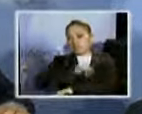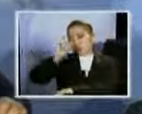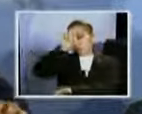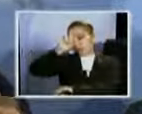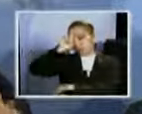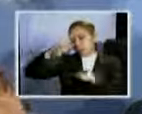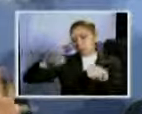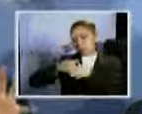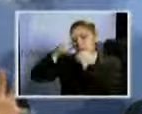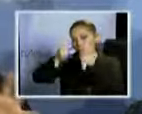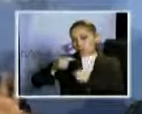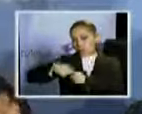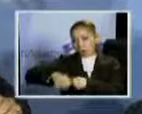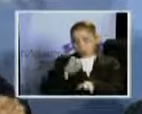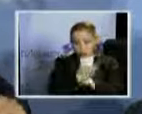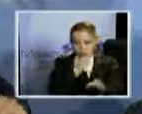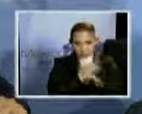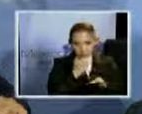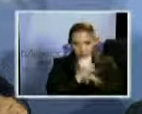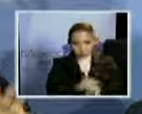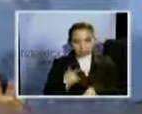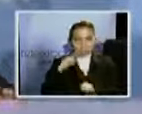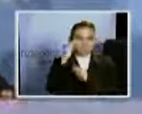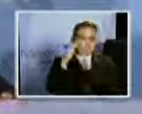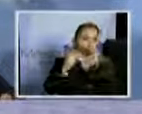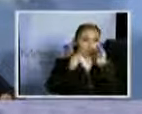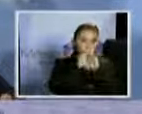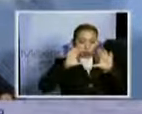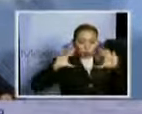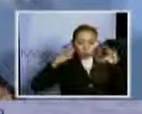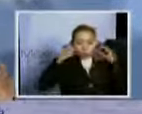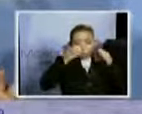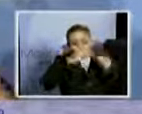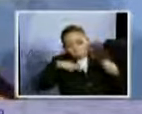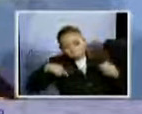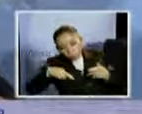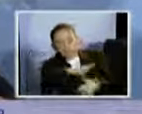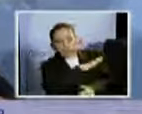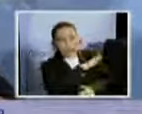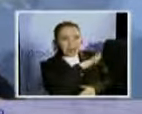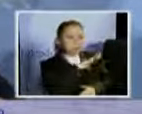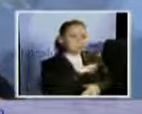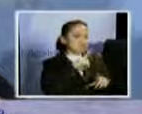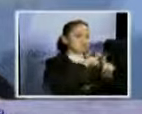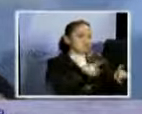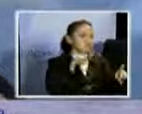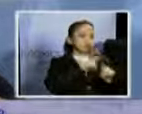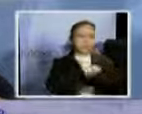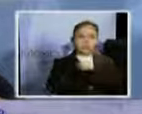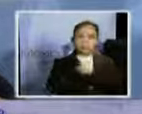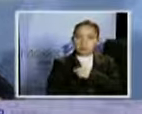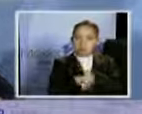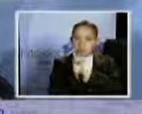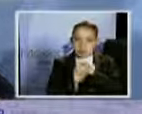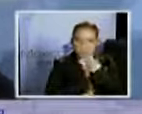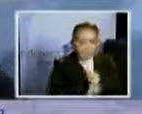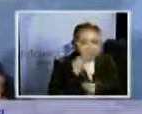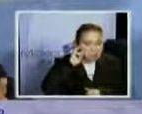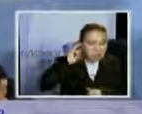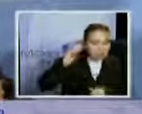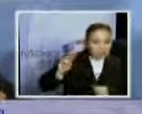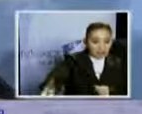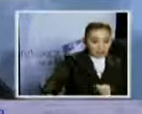de Seguridad. Y justo en estos momentos en los que el mundo enfrenta una serie de riesgos, donde